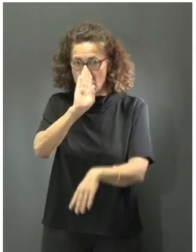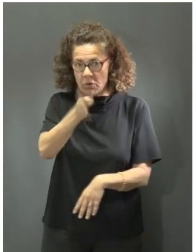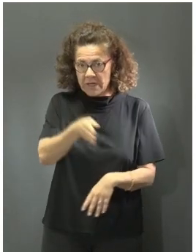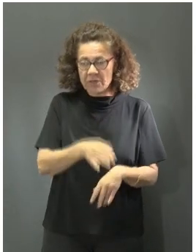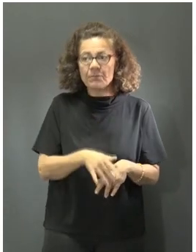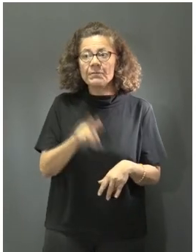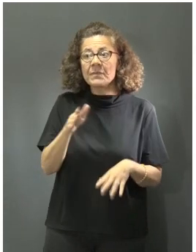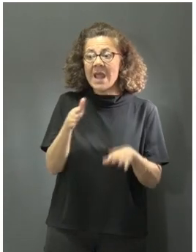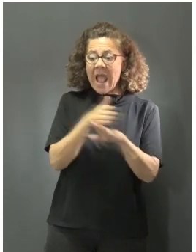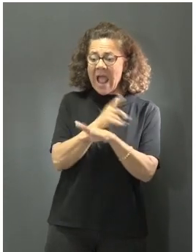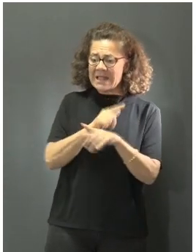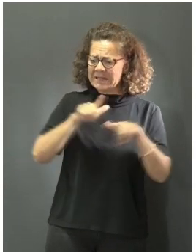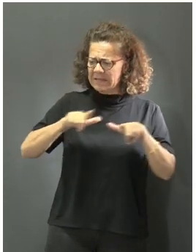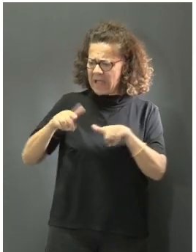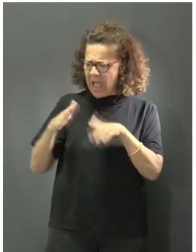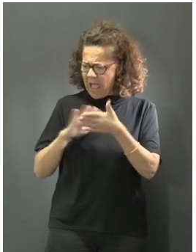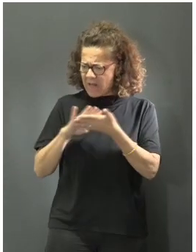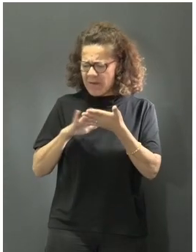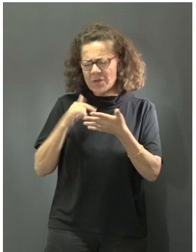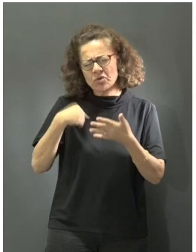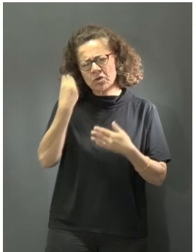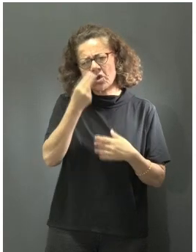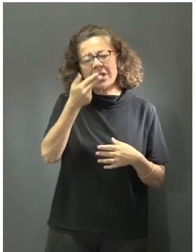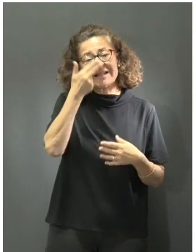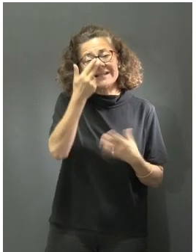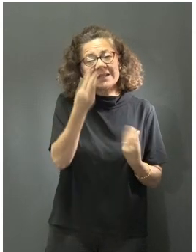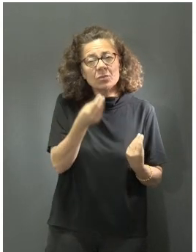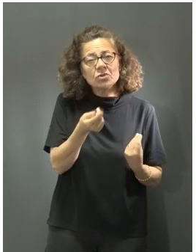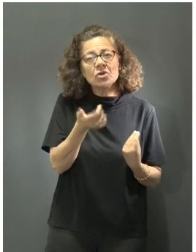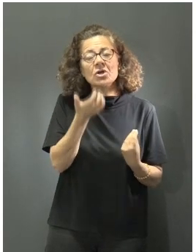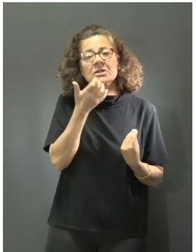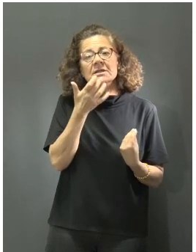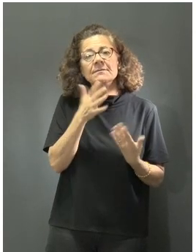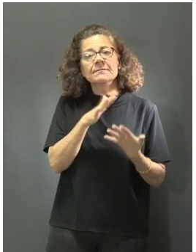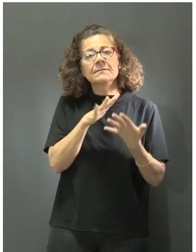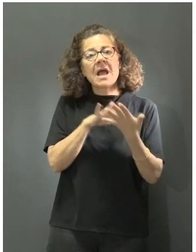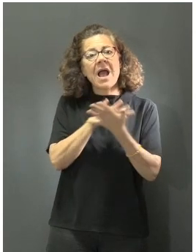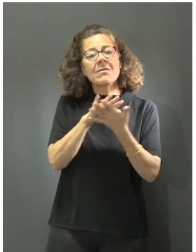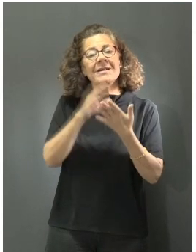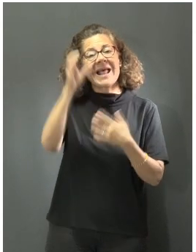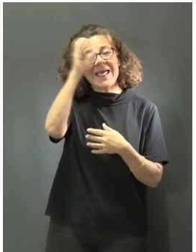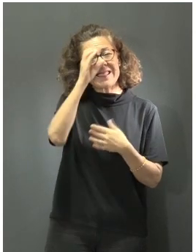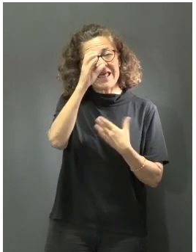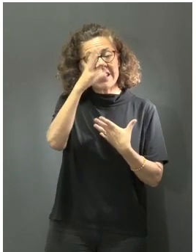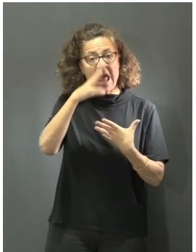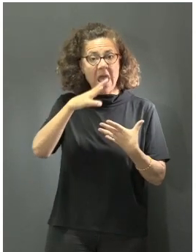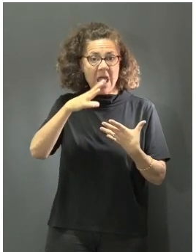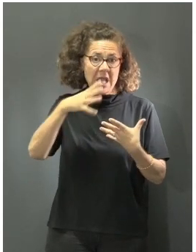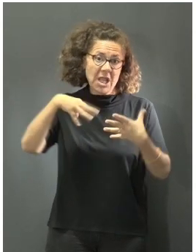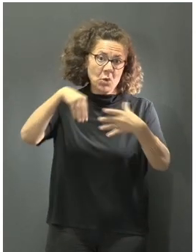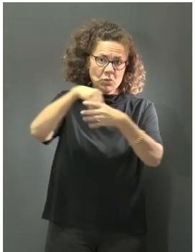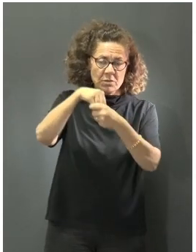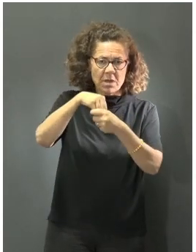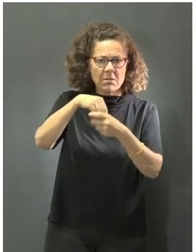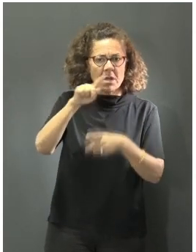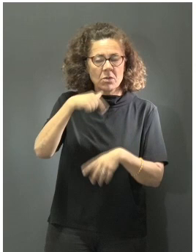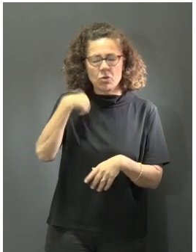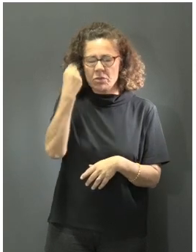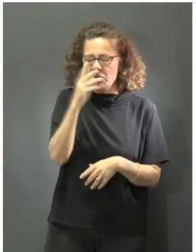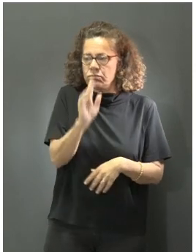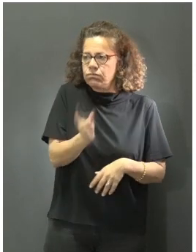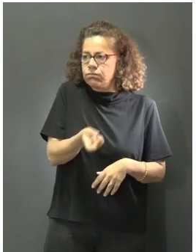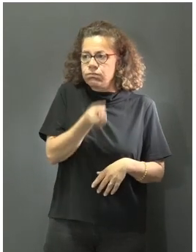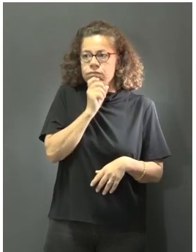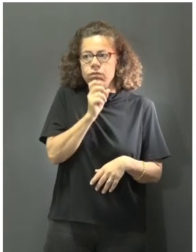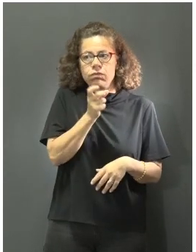lo comentaban en la mesa anterior y creo que es muy interesante, ¿no? Cuando hablaban de la ciencia inclusiva, que a mí me parece dificilísimo el